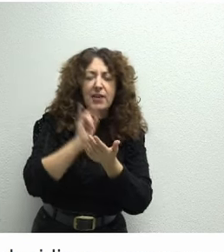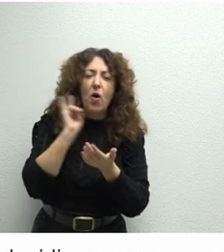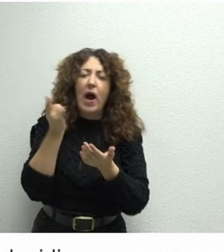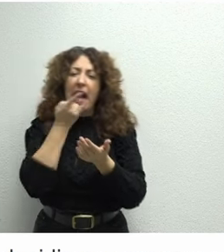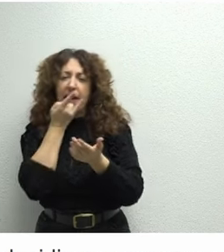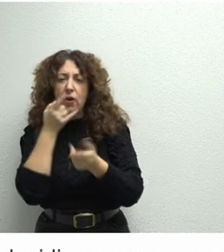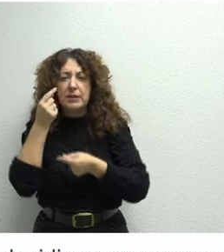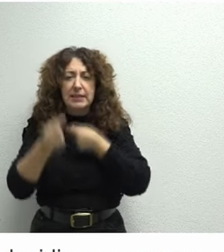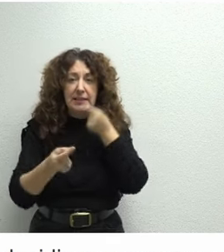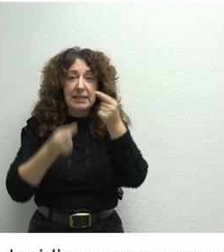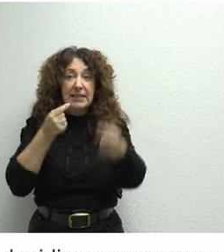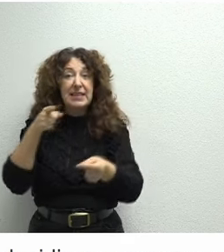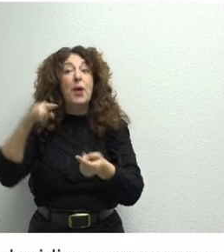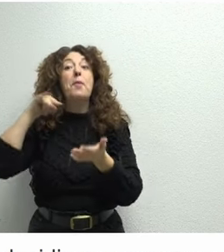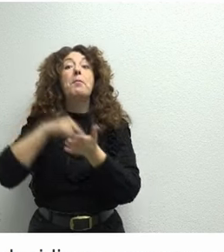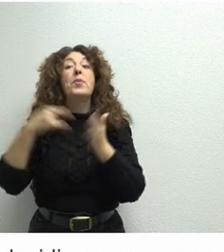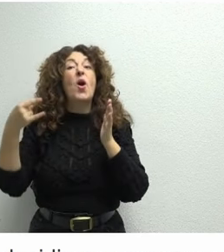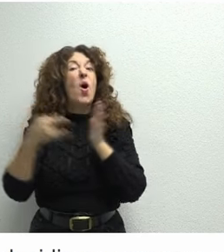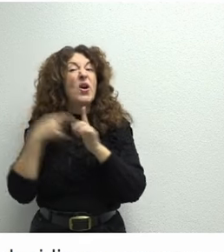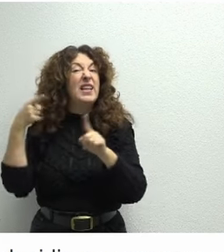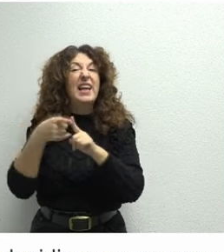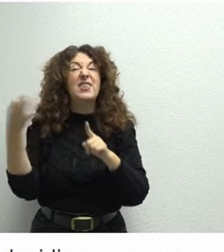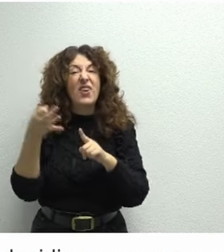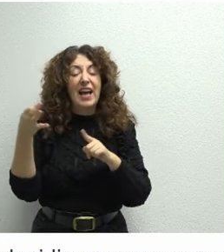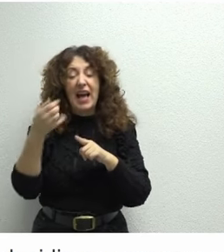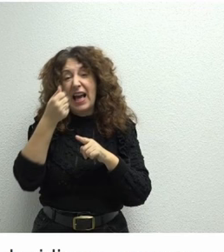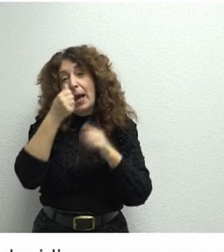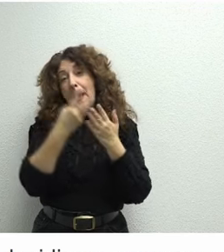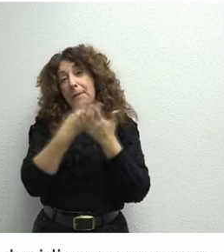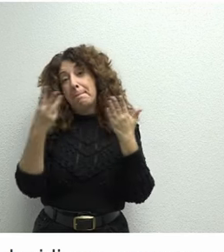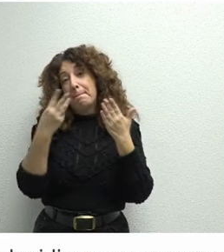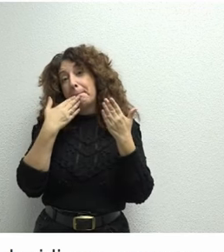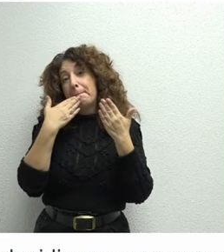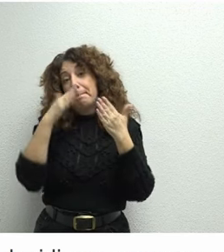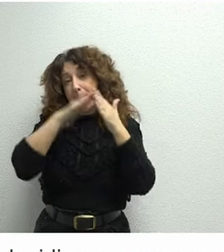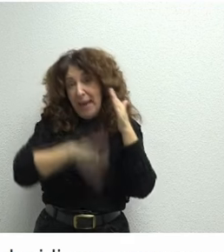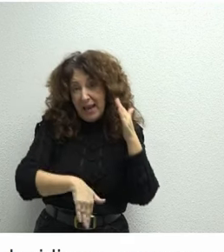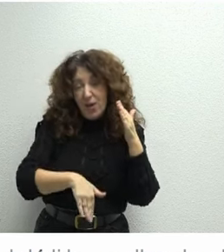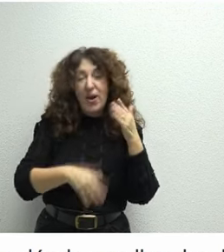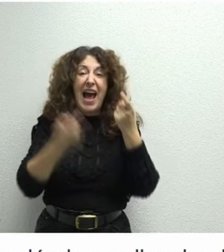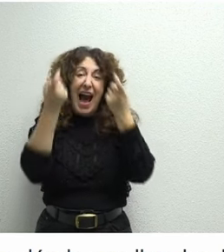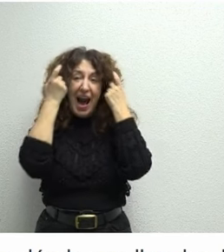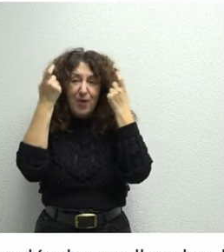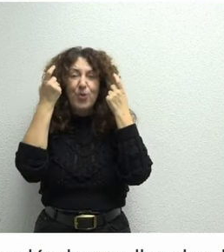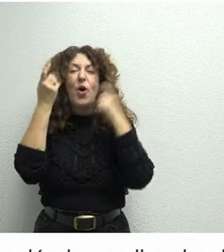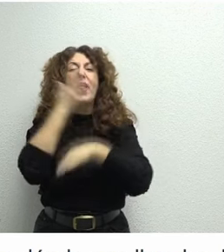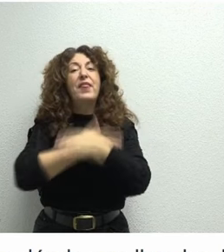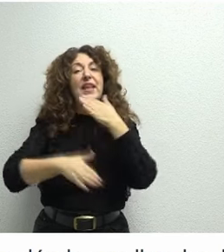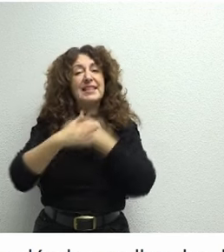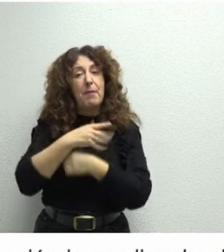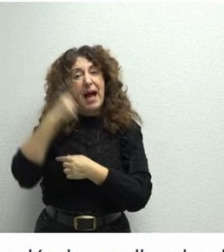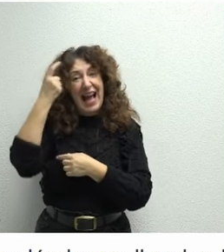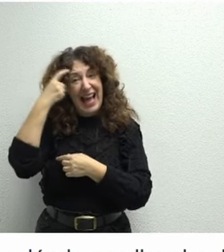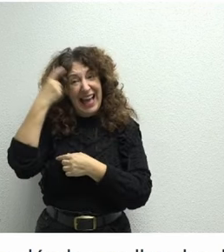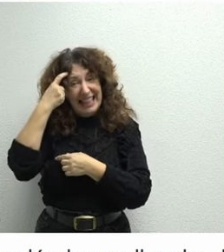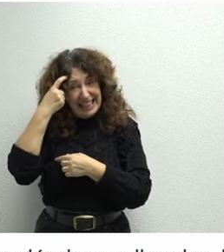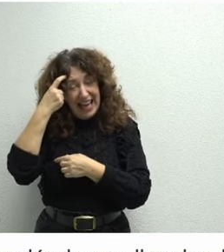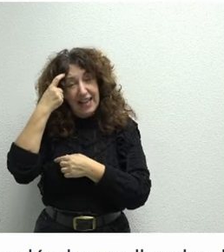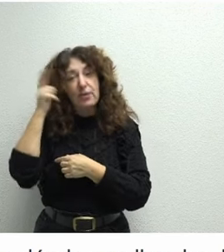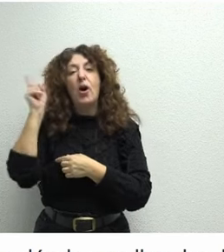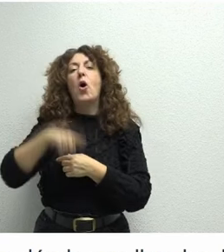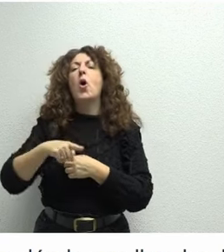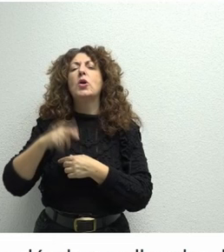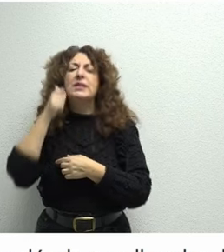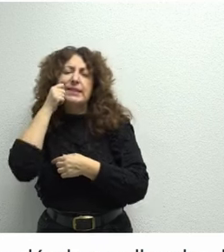aquellos menores alumnos con discapacidad intelectual y algún tipo de alteración de la Salud Mental e o problema de